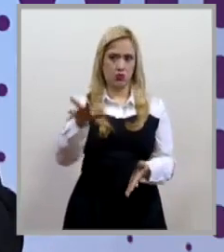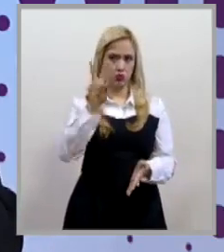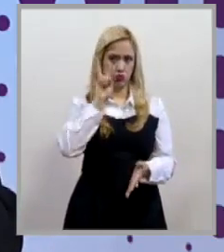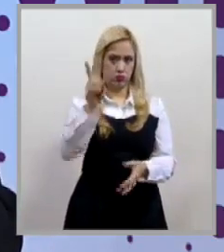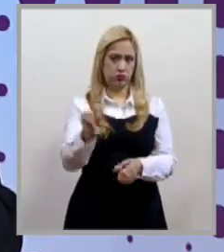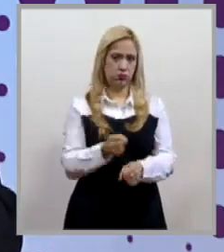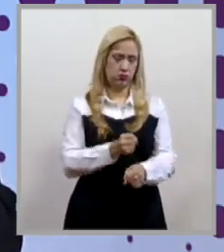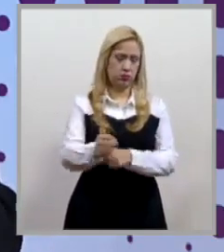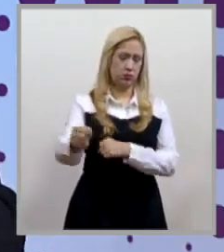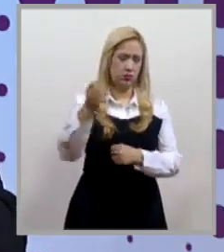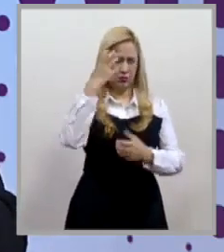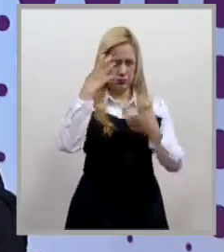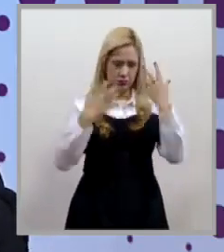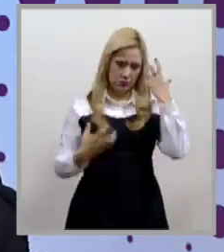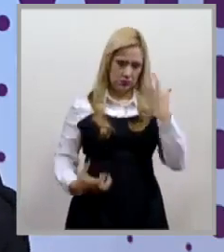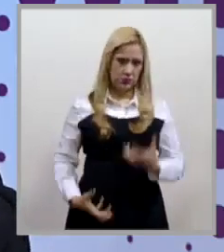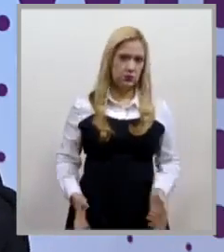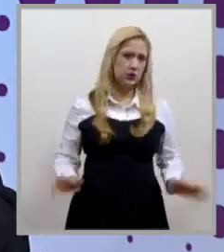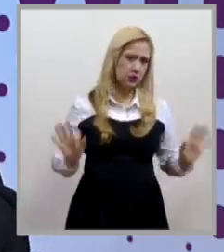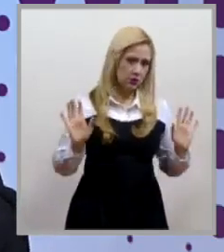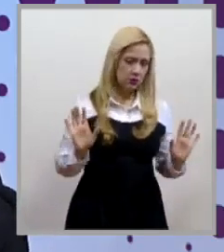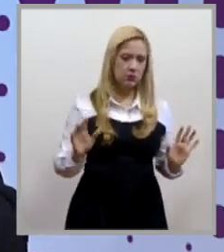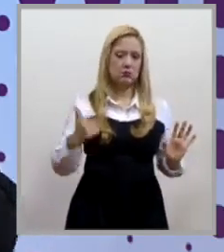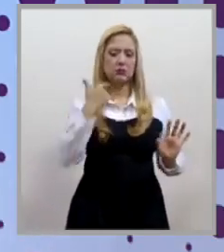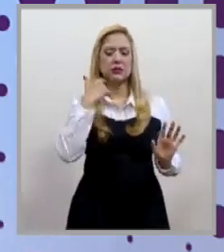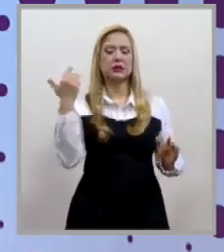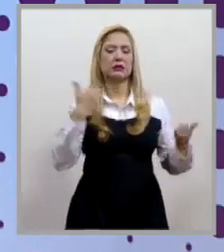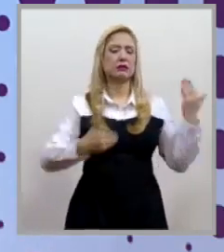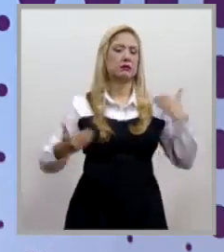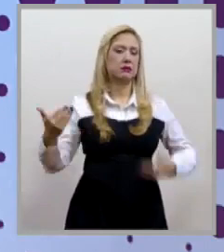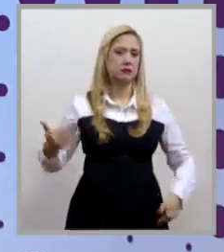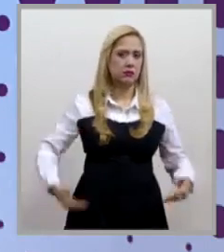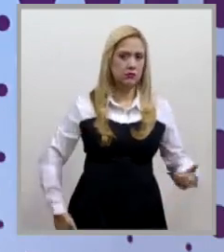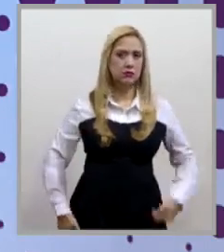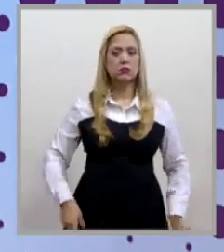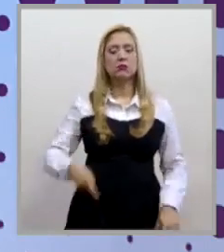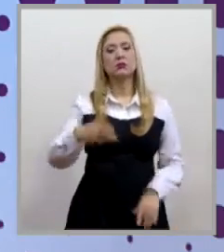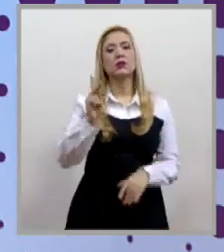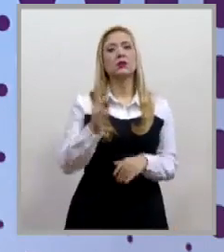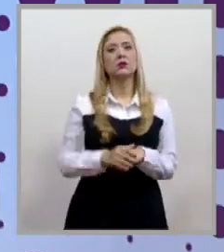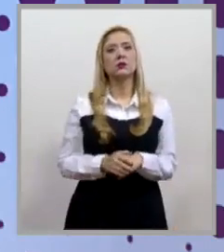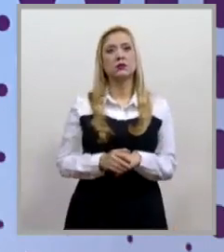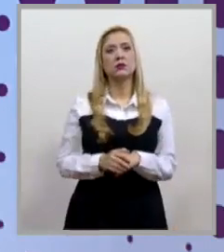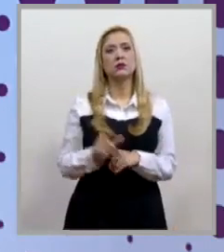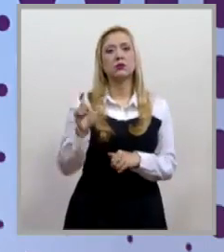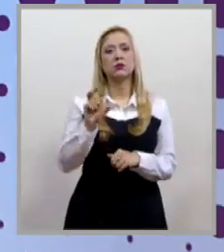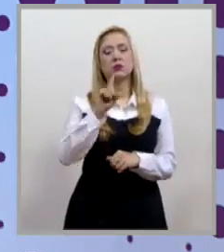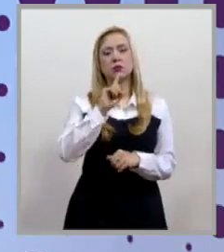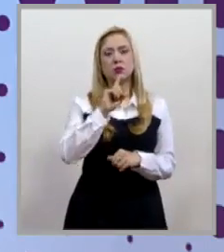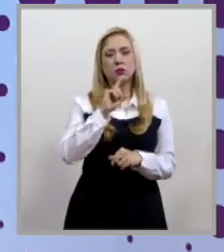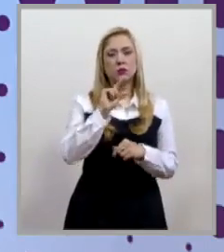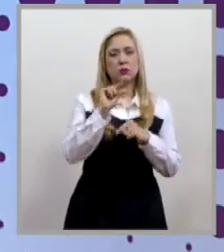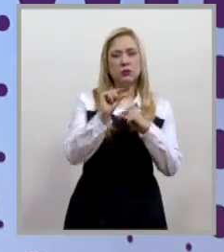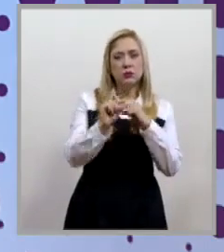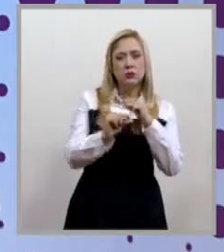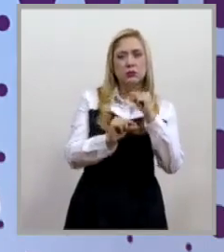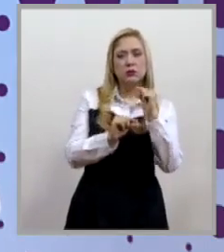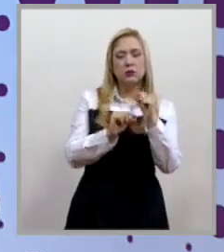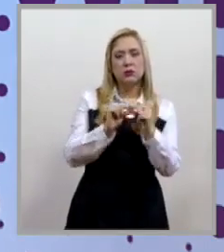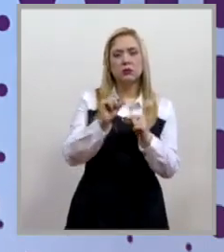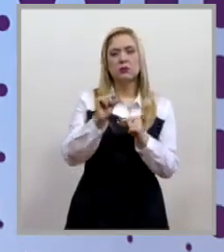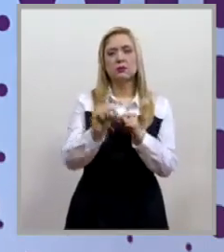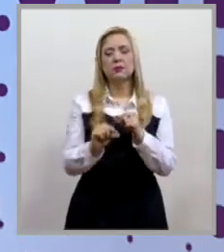de detectar, pero normalmente ocurre que estos casos en los que se encuadra el feminicidio se trata de